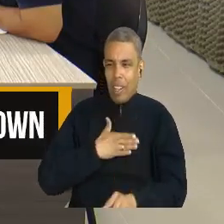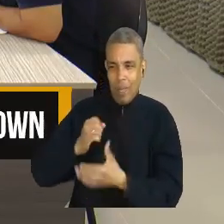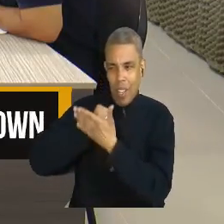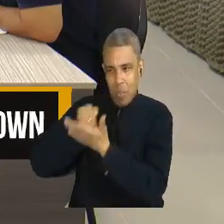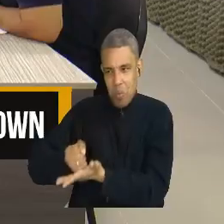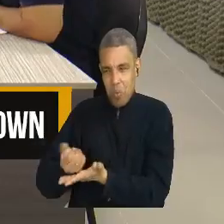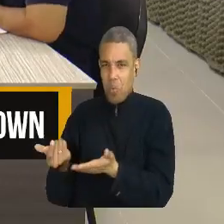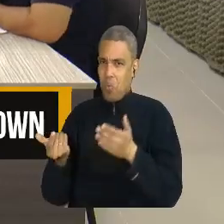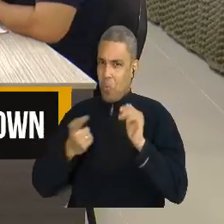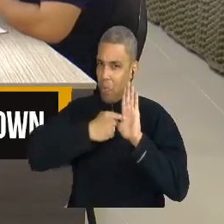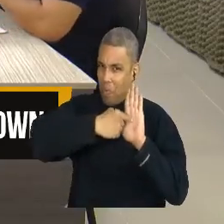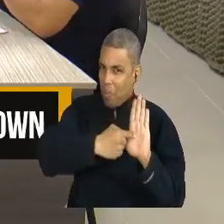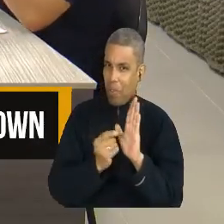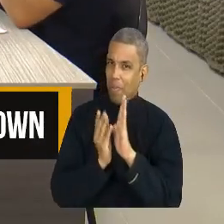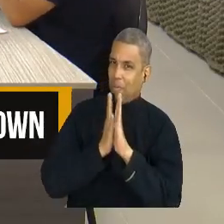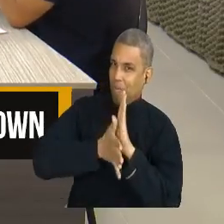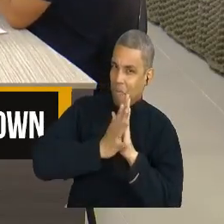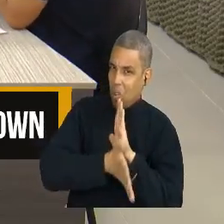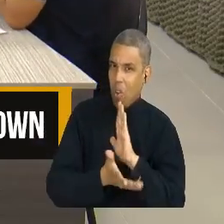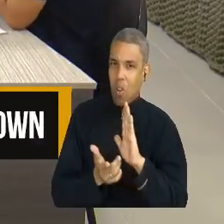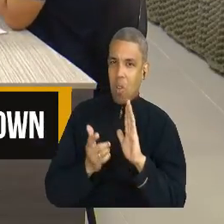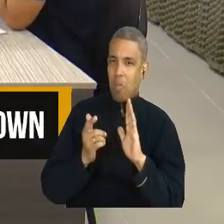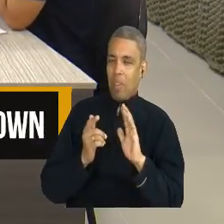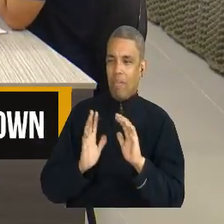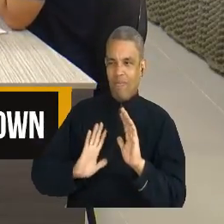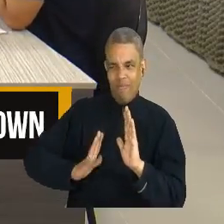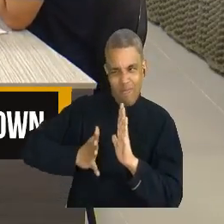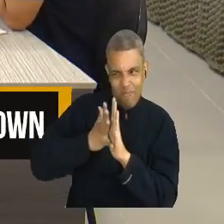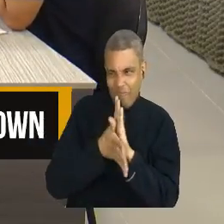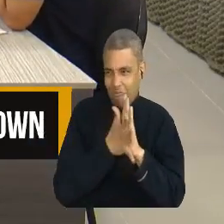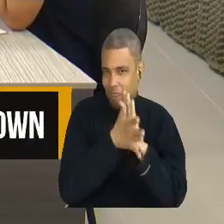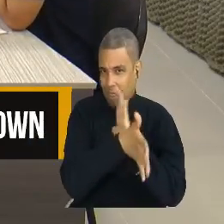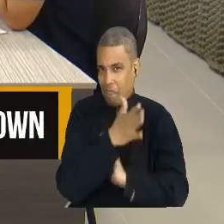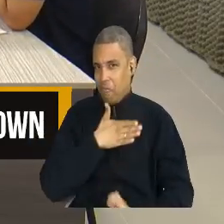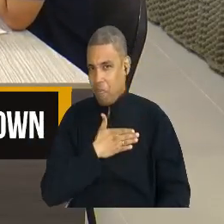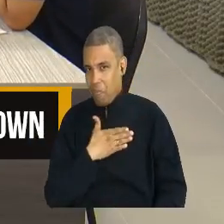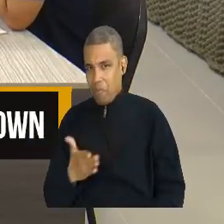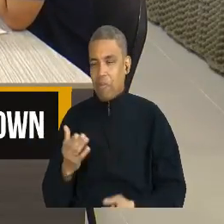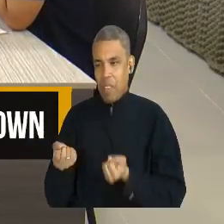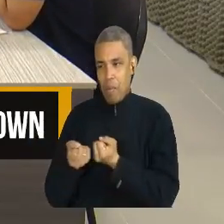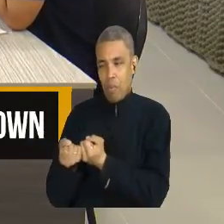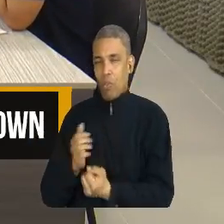de hoy en adelante con todas las bonitas actividades que ustedes realizan para las personas enfermas de Barranca Bermeja. Muchas gracias.